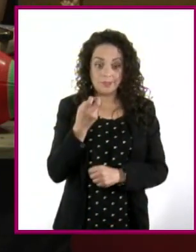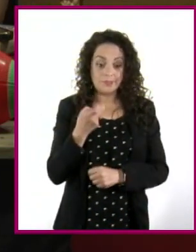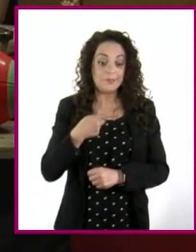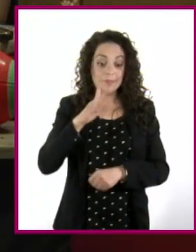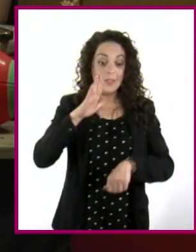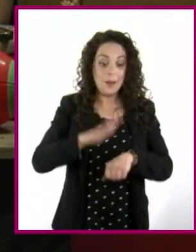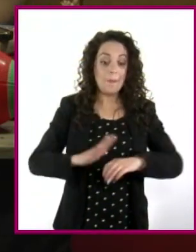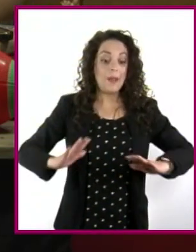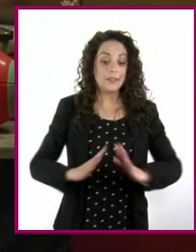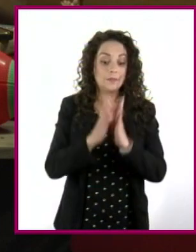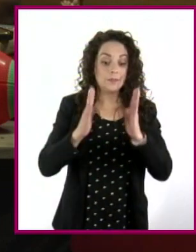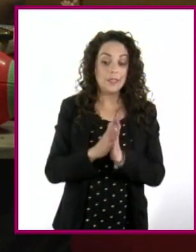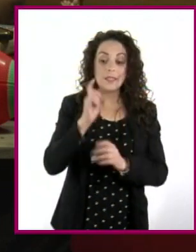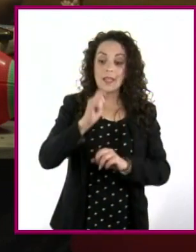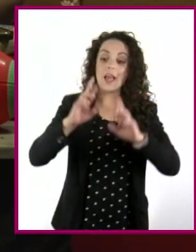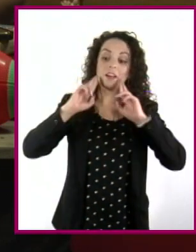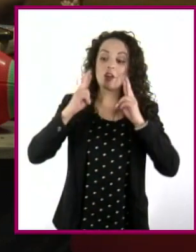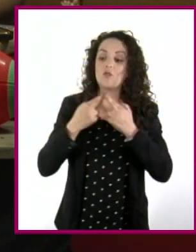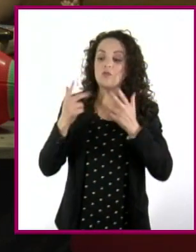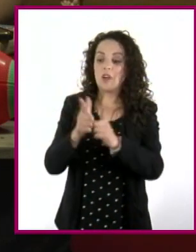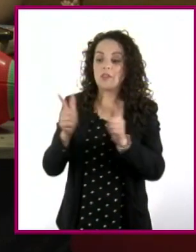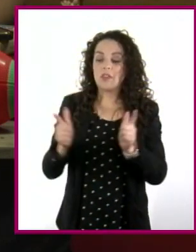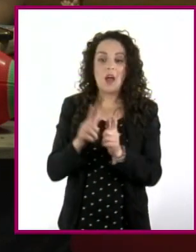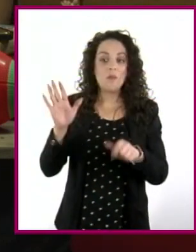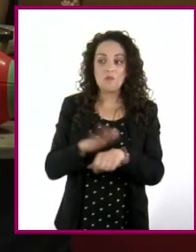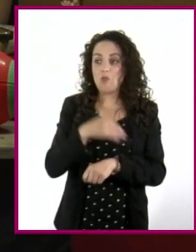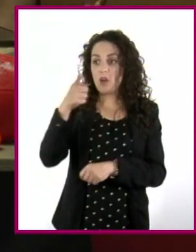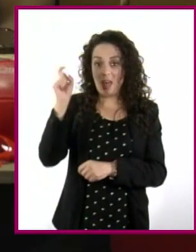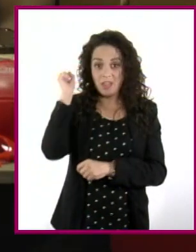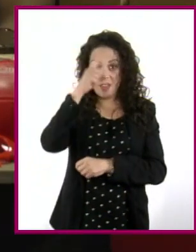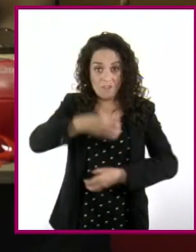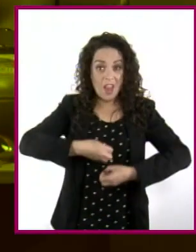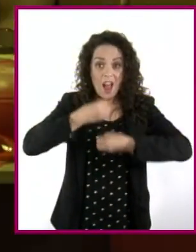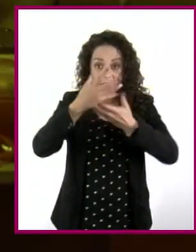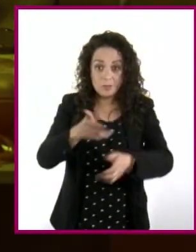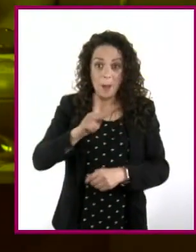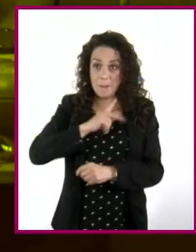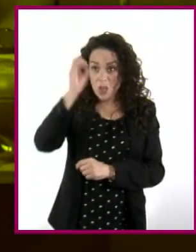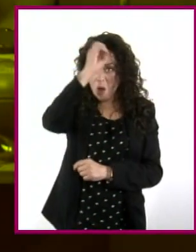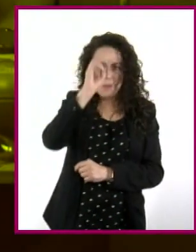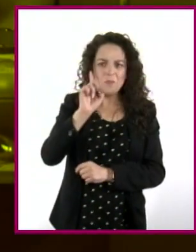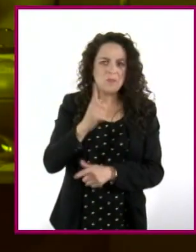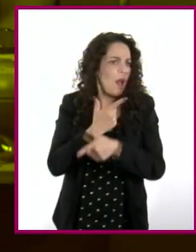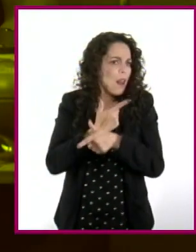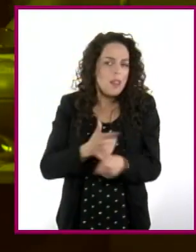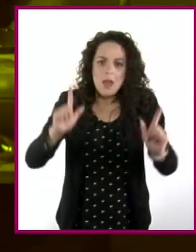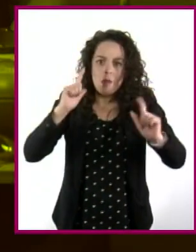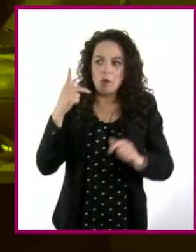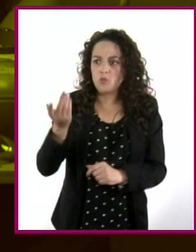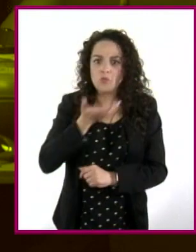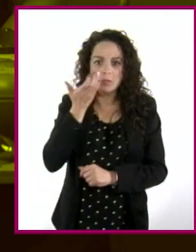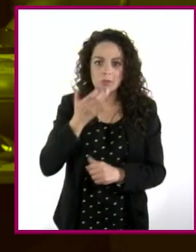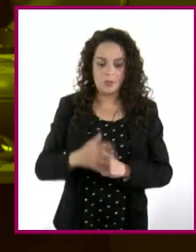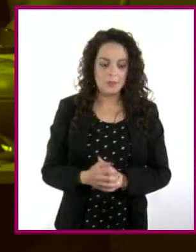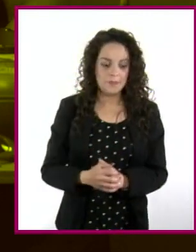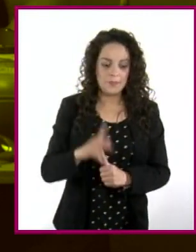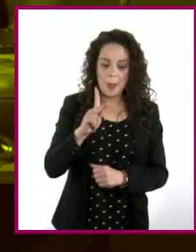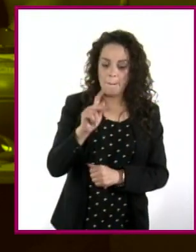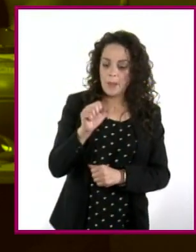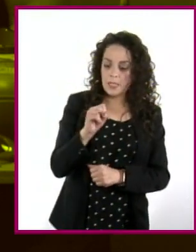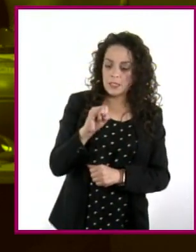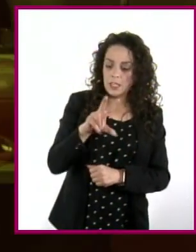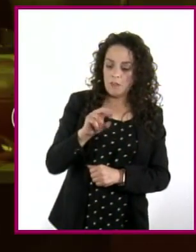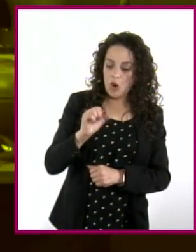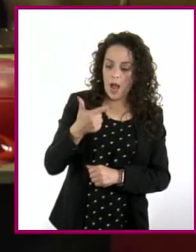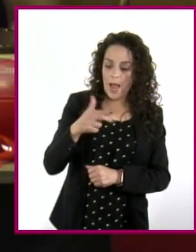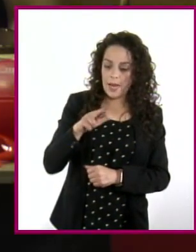las reuniones de grupo. No les cuesta trabajo expresar su opinión. Los comunicadores pasivo-agresivos buscan maneras indirectas